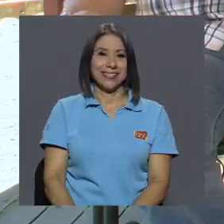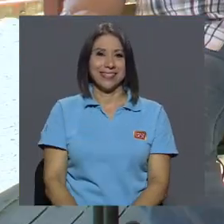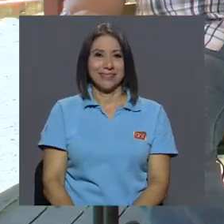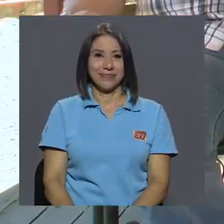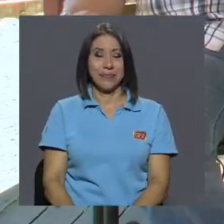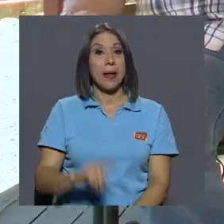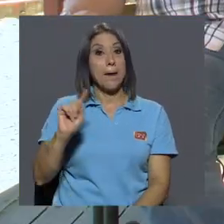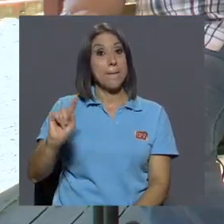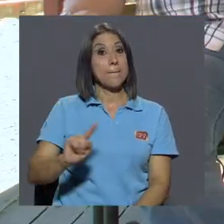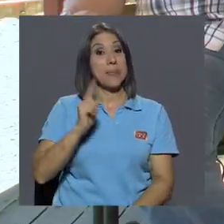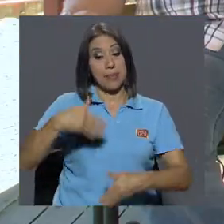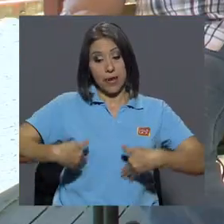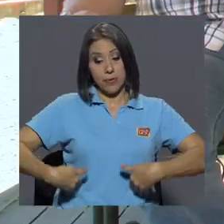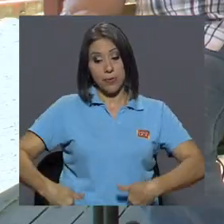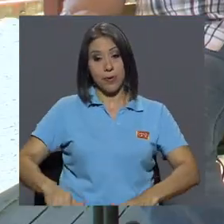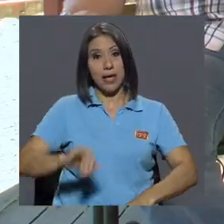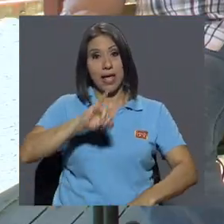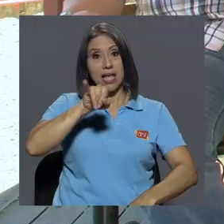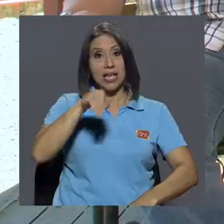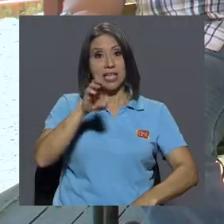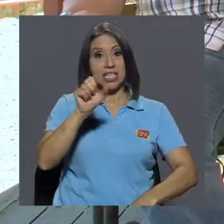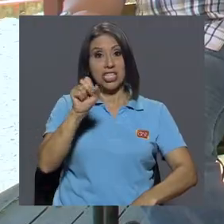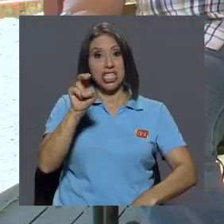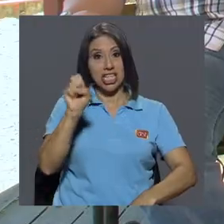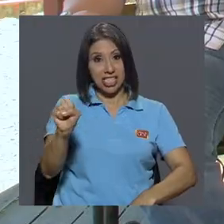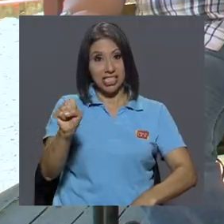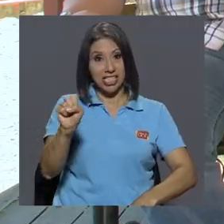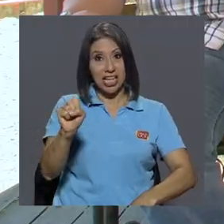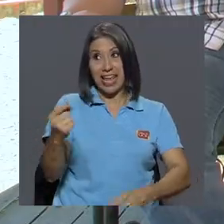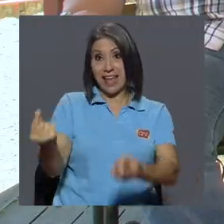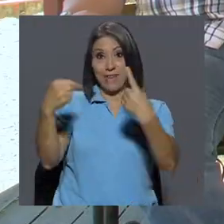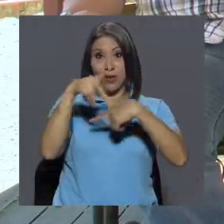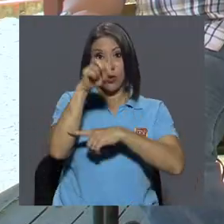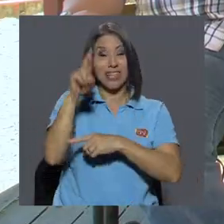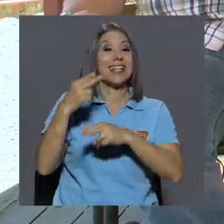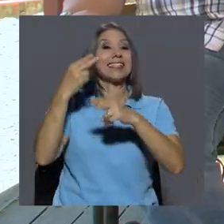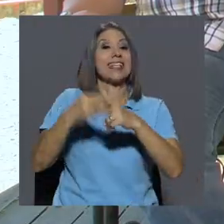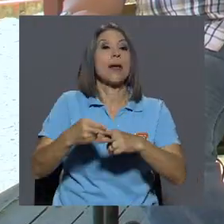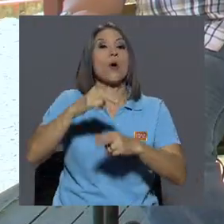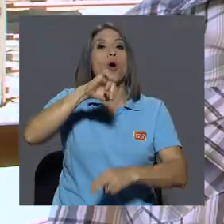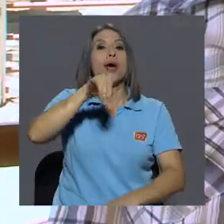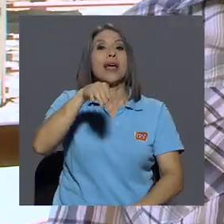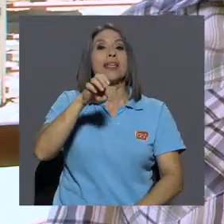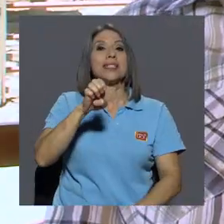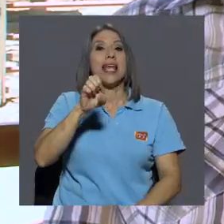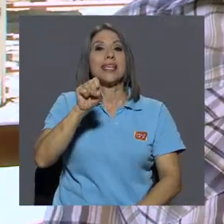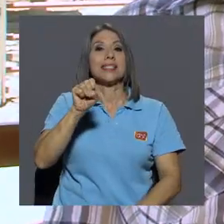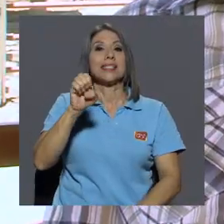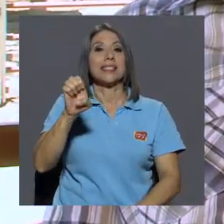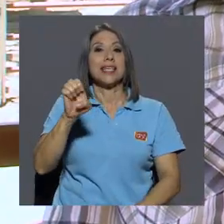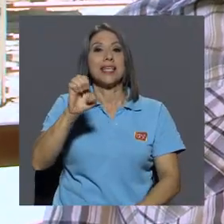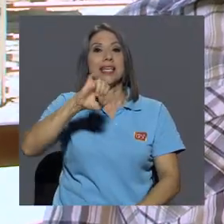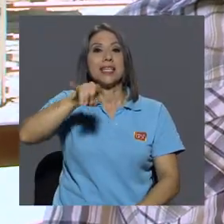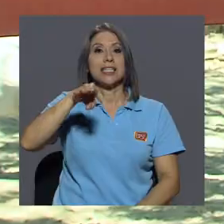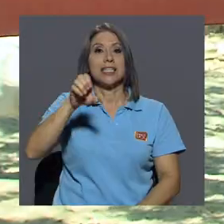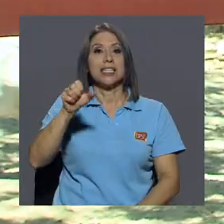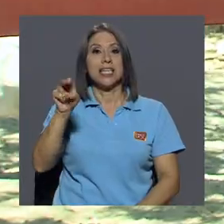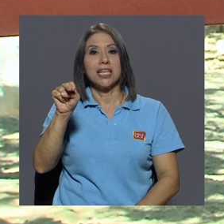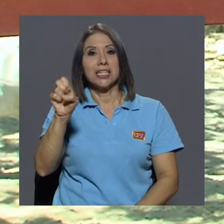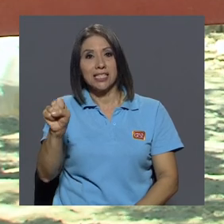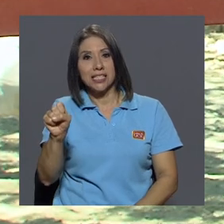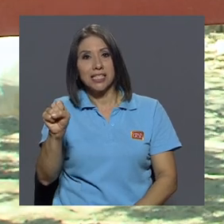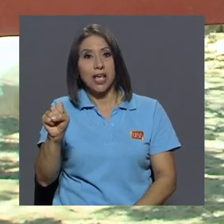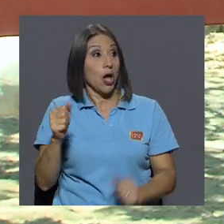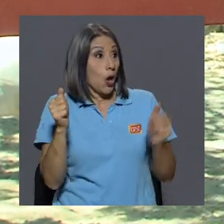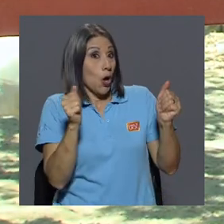El primer Jim que llegó a Costa Rica se llamó Jesse Jim, que es un personaje... que tenía que ir acompañado de unos chicles Adams.